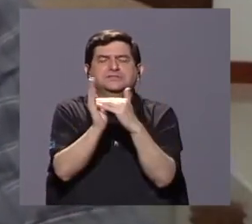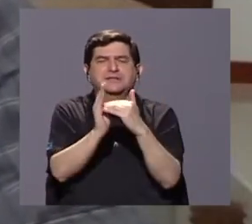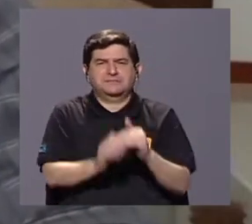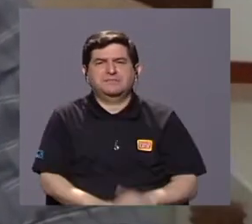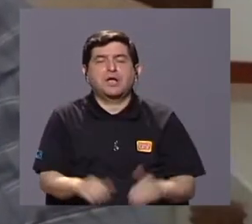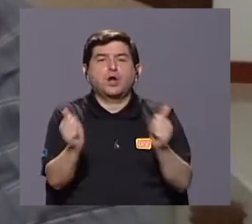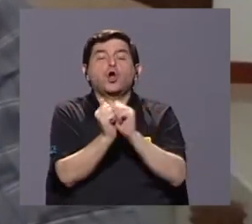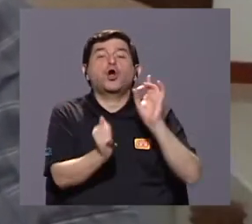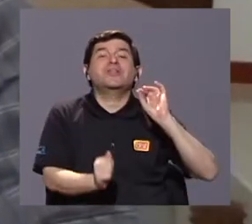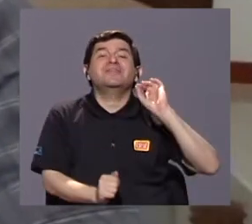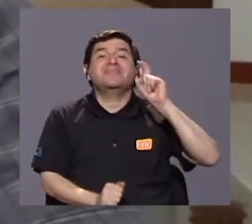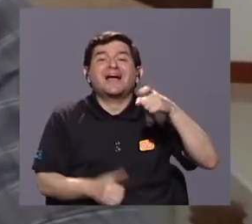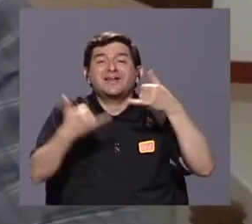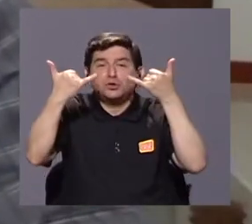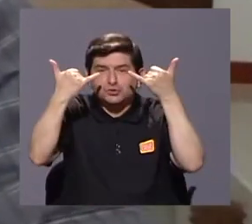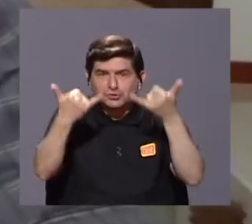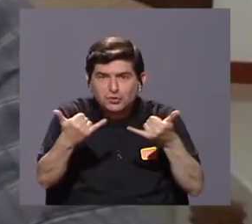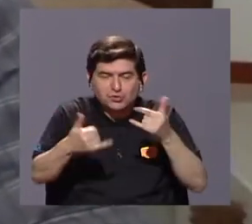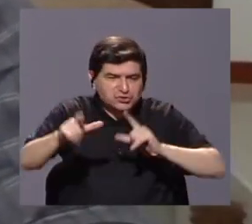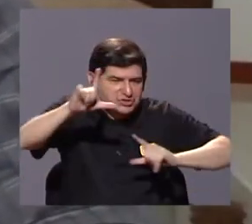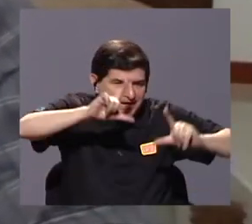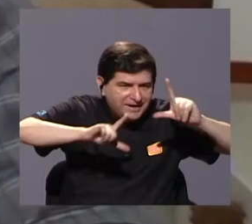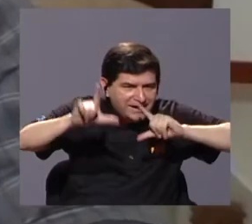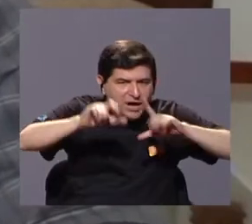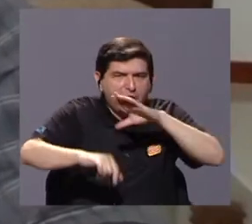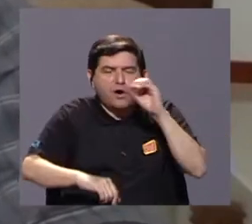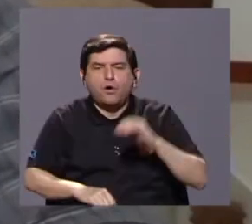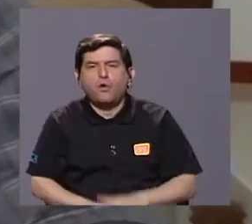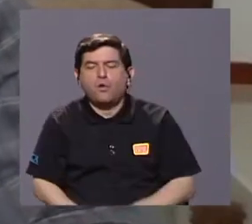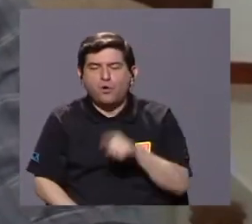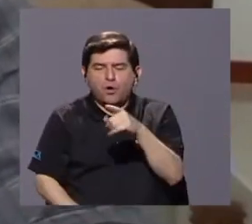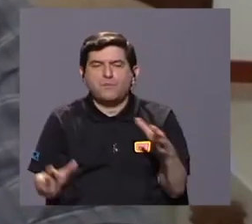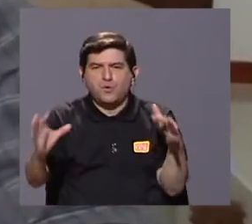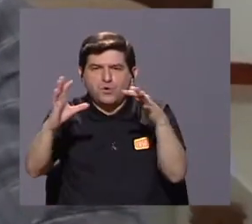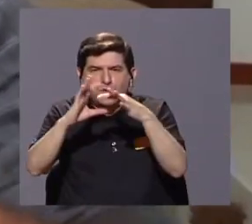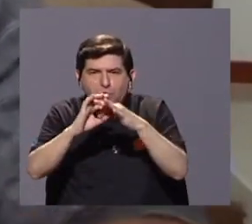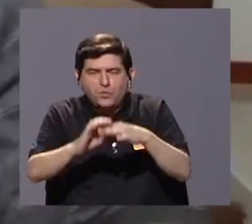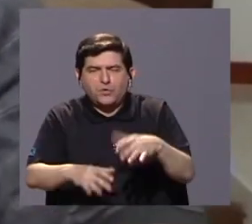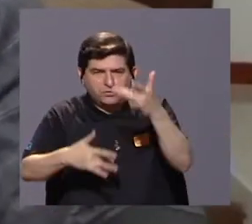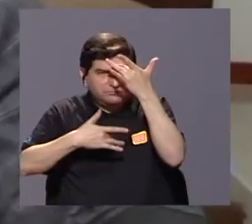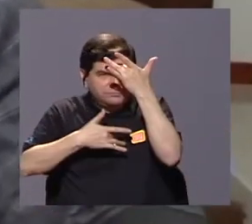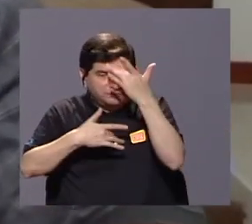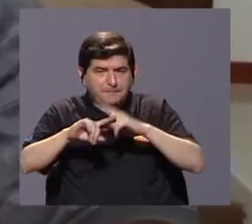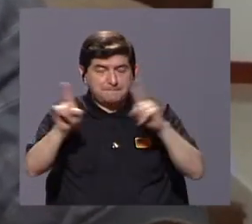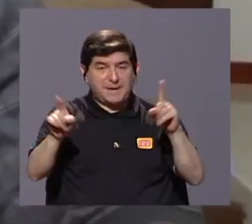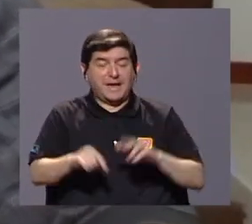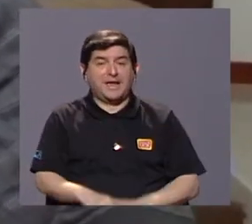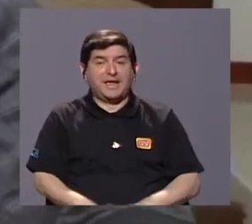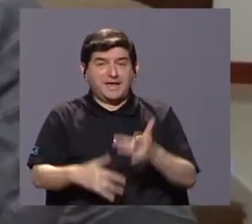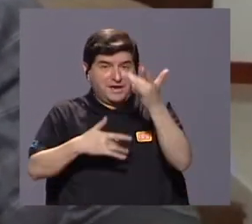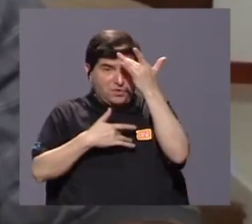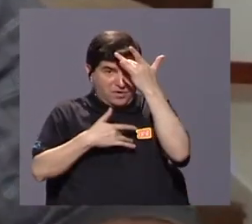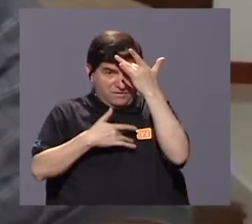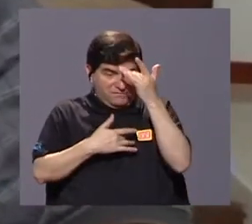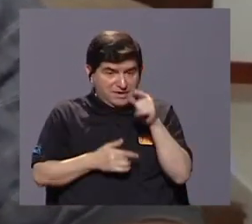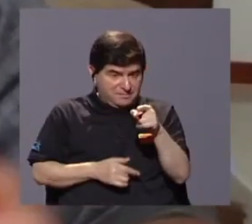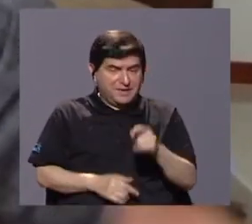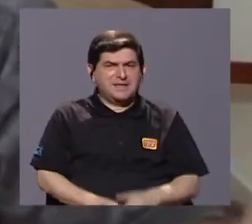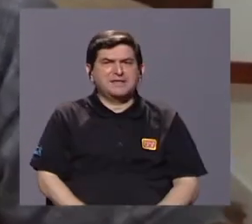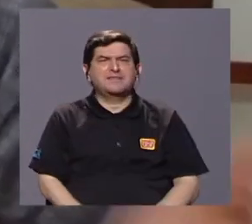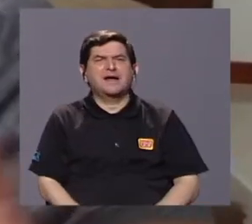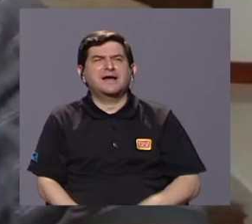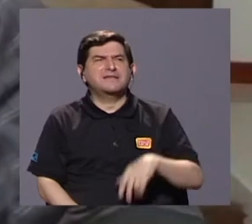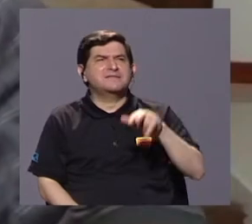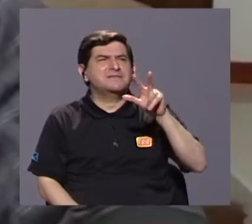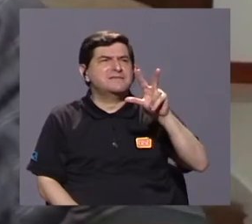un diagnóstico, ya sea por laboratorio o por nexo epidemiológico. Pero hay que recordar que esta enfermedad cursa con al menos